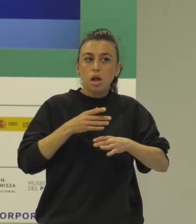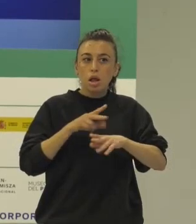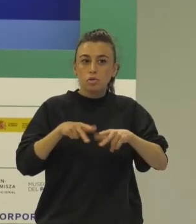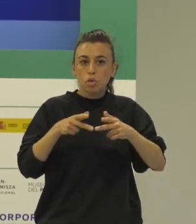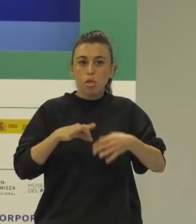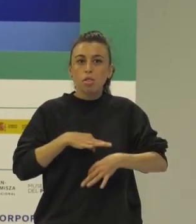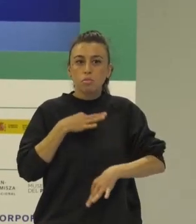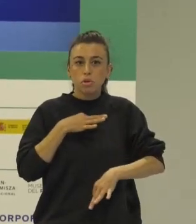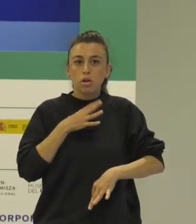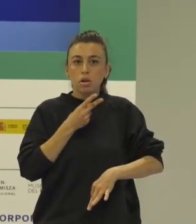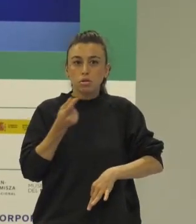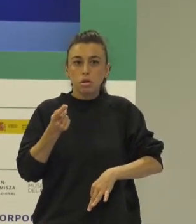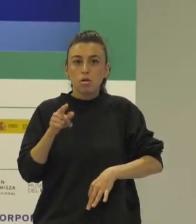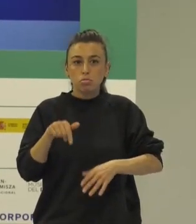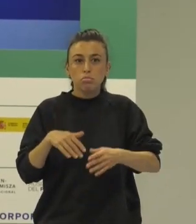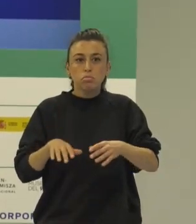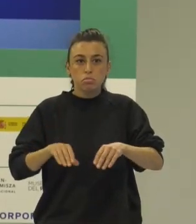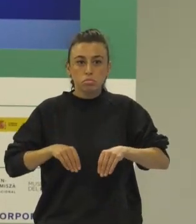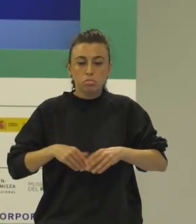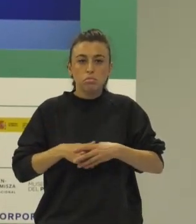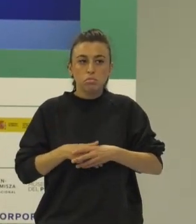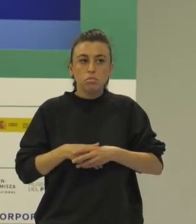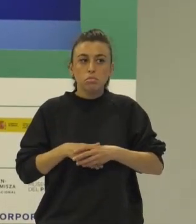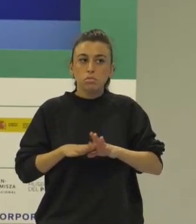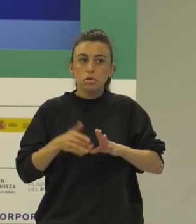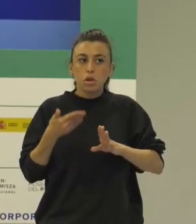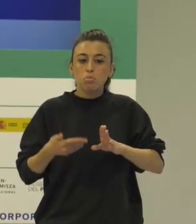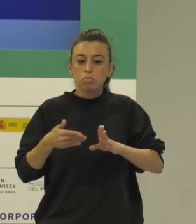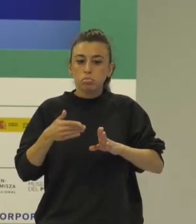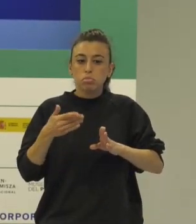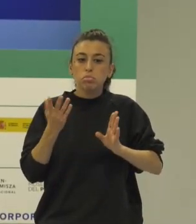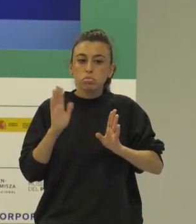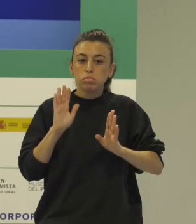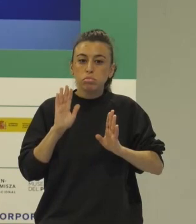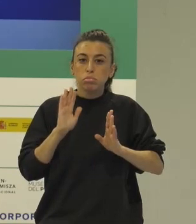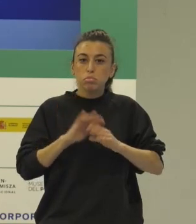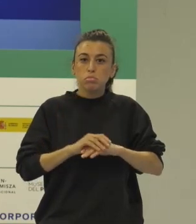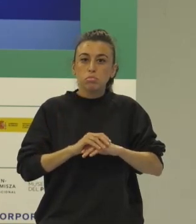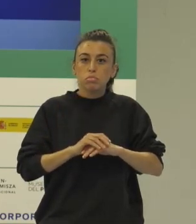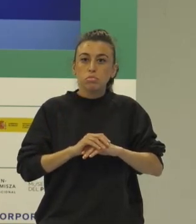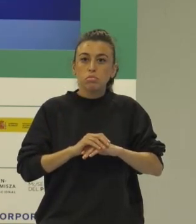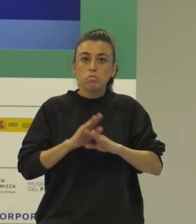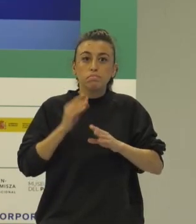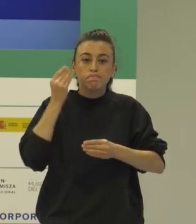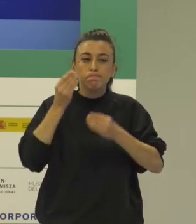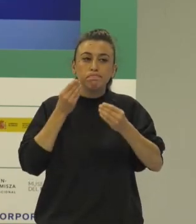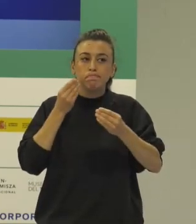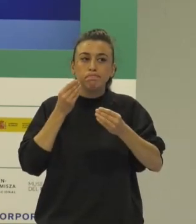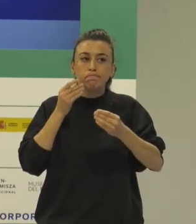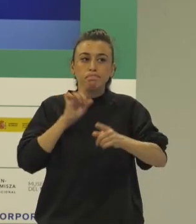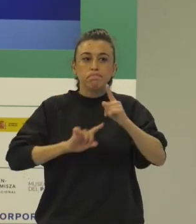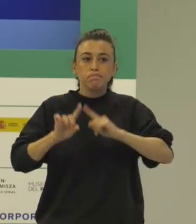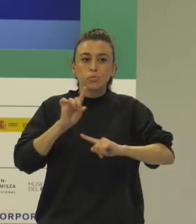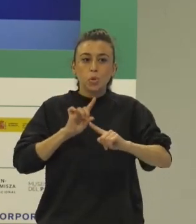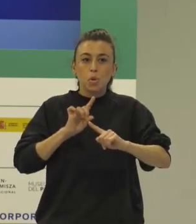ser preocupante. Pero yo también creo que tiene que ver con un fenómeno que lamentablemente está